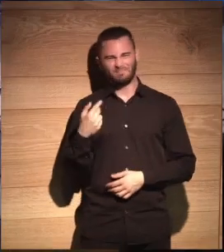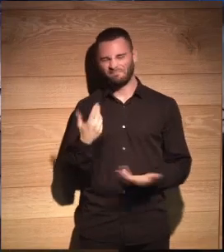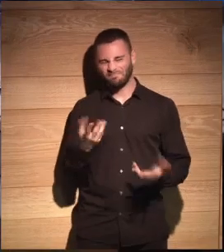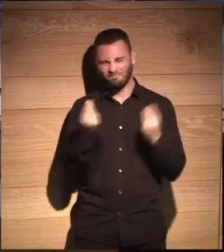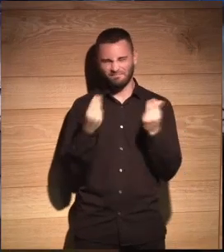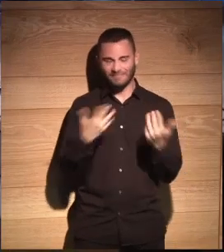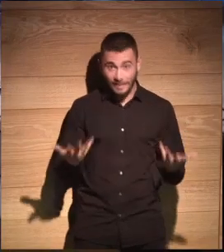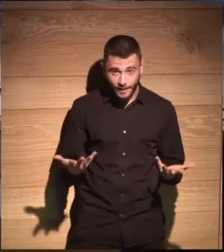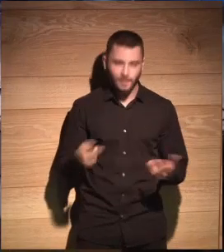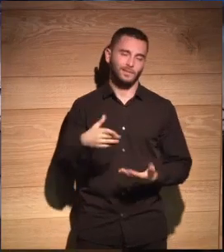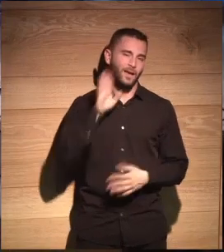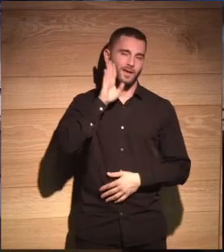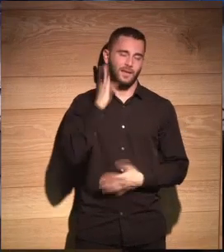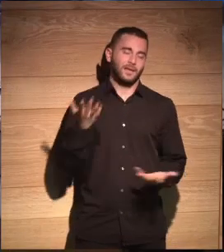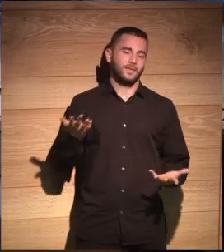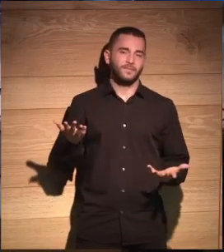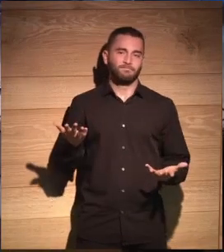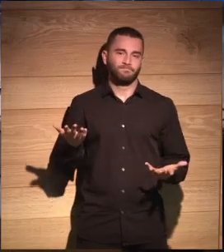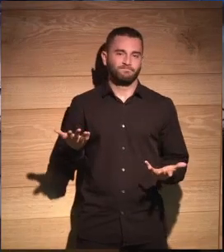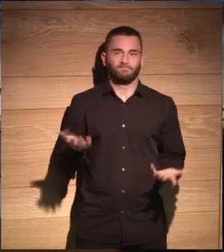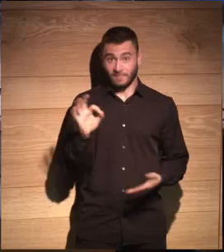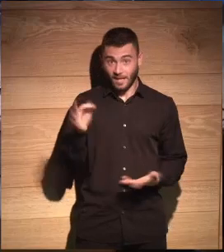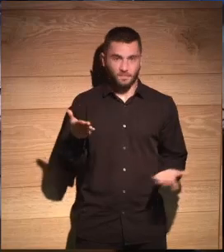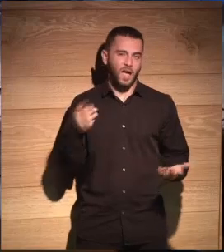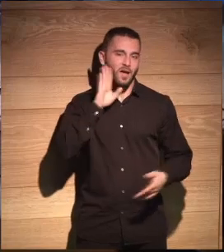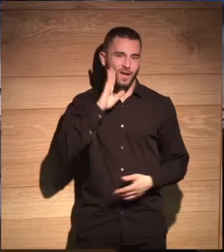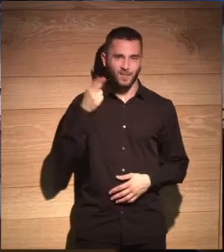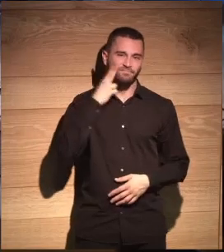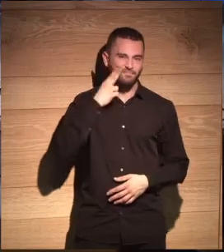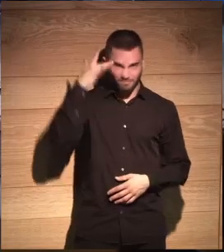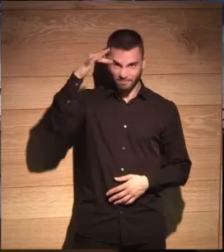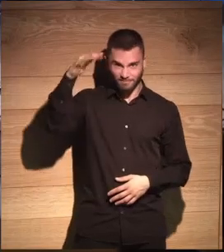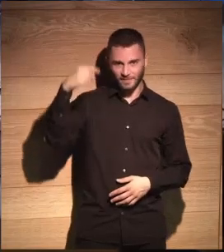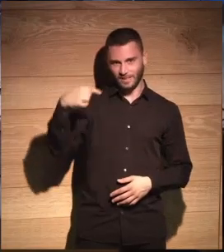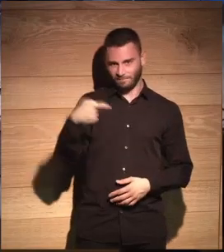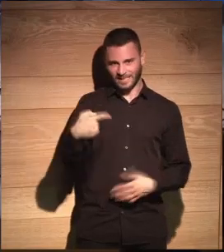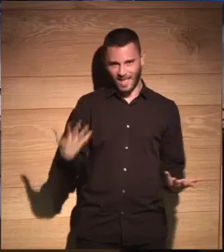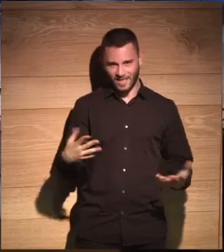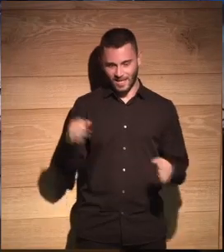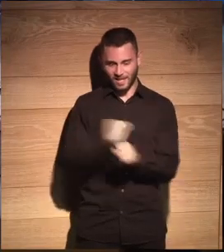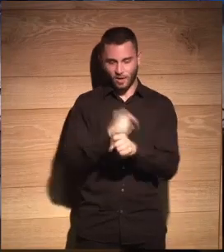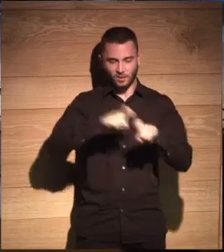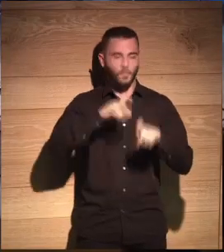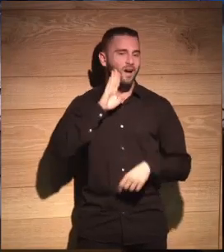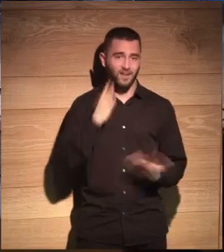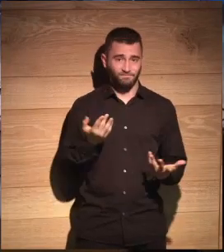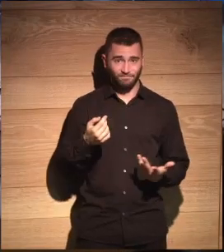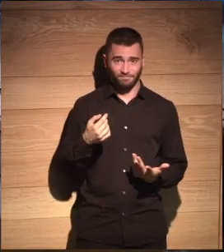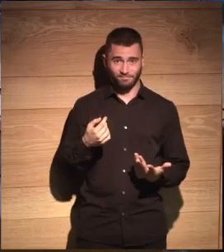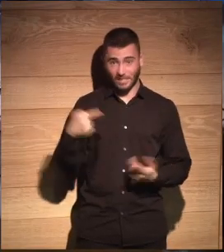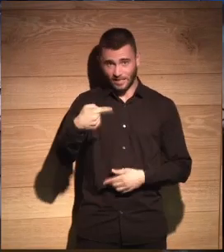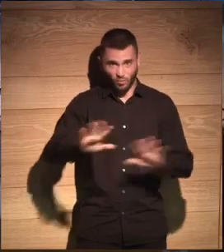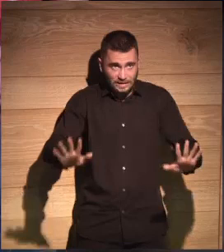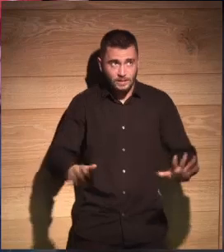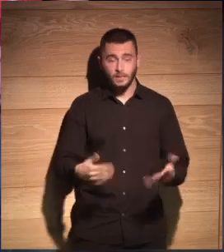veo! ¿Sabes? Eso es... ¿Verdad? Eso es la pesadilla sí. En cualquier trabajo de estos. Entonces intentas ser muy, muy